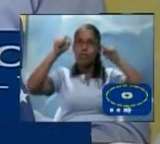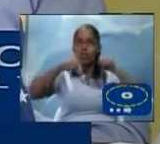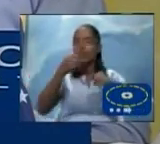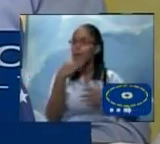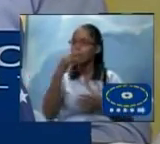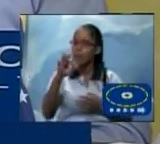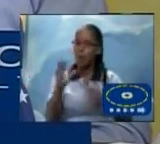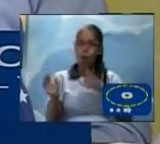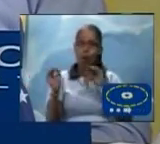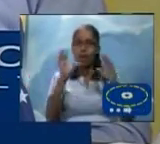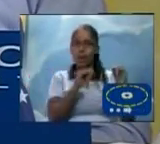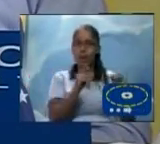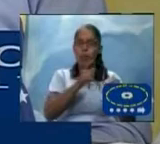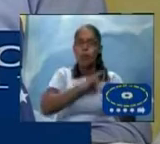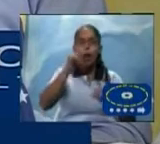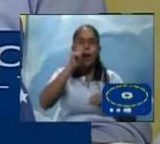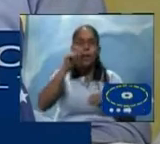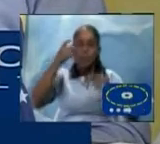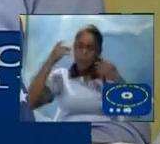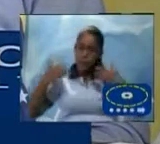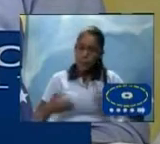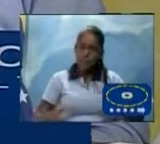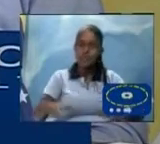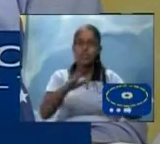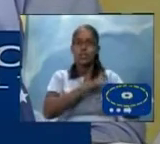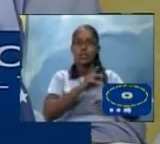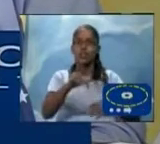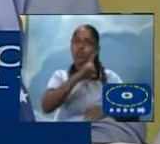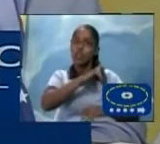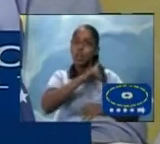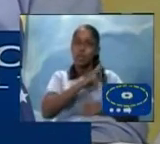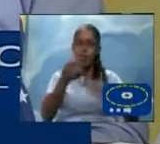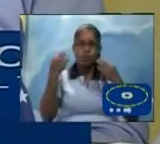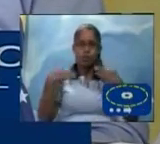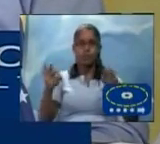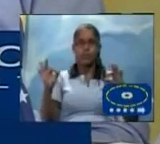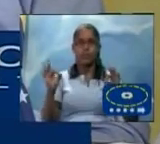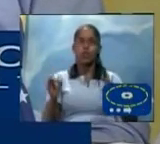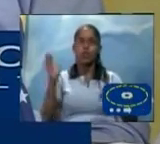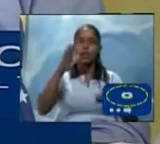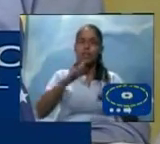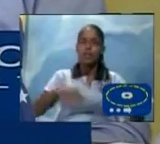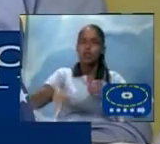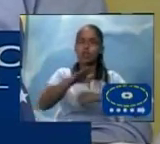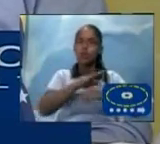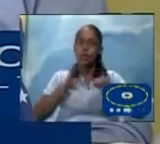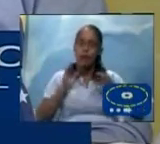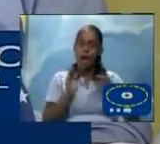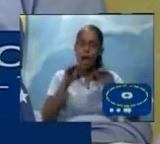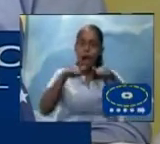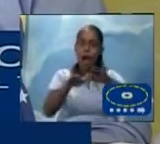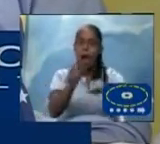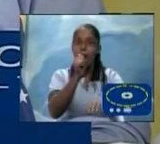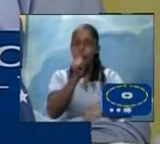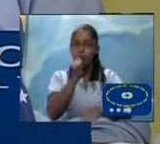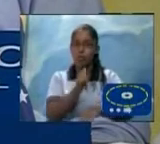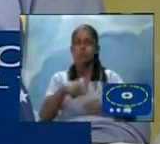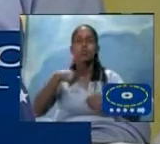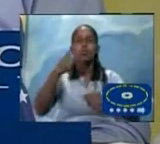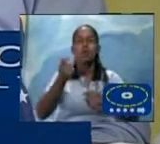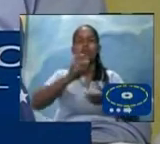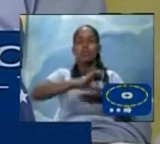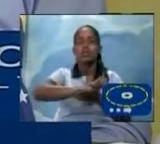claro, le habló el varón vestido de lino fino, que estaba sobre las aguas. Le dijo, cuando se